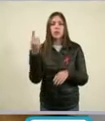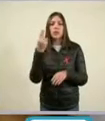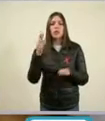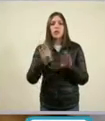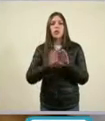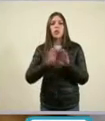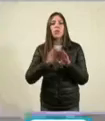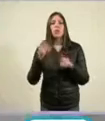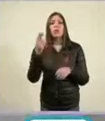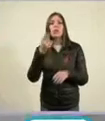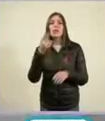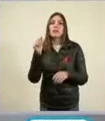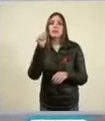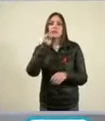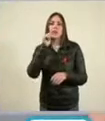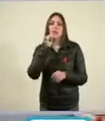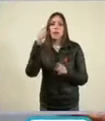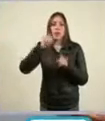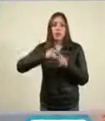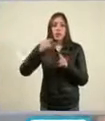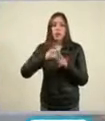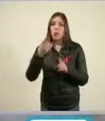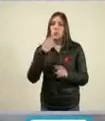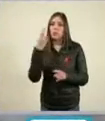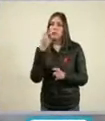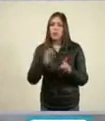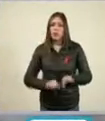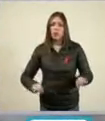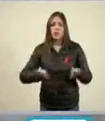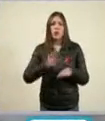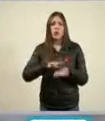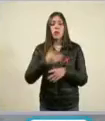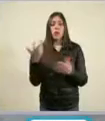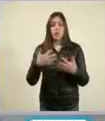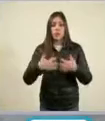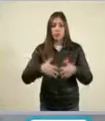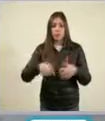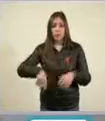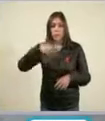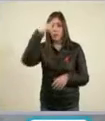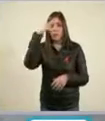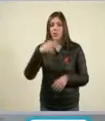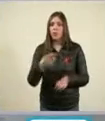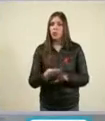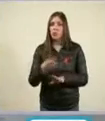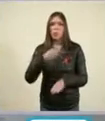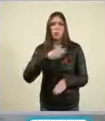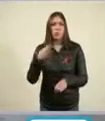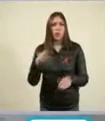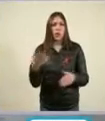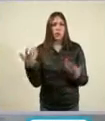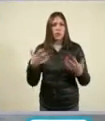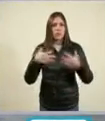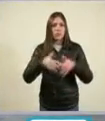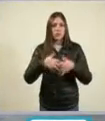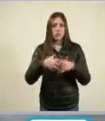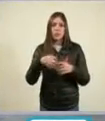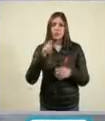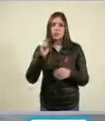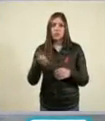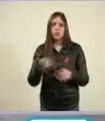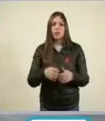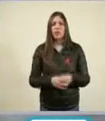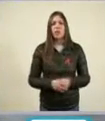del preservativo, porque los condones, y De forma particularmente adecuada, los ¿no? que están fabricados en México, son de una súper calidad.